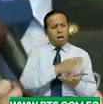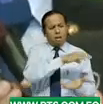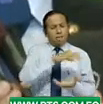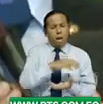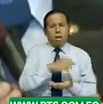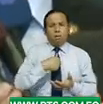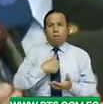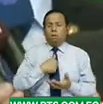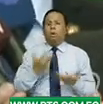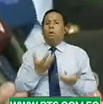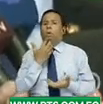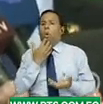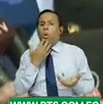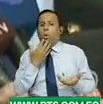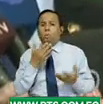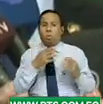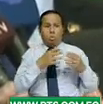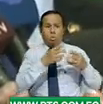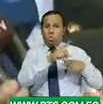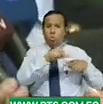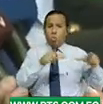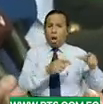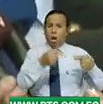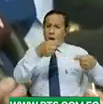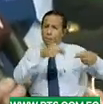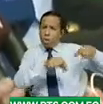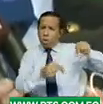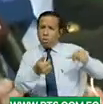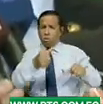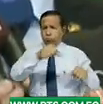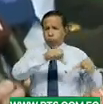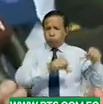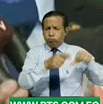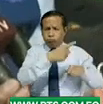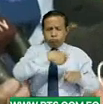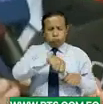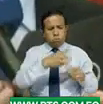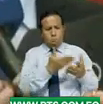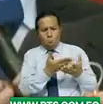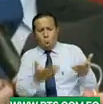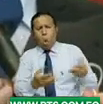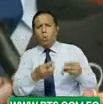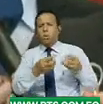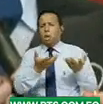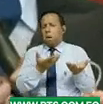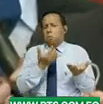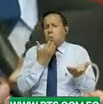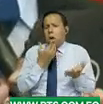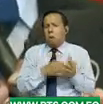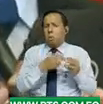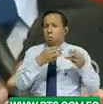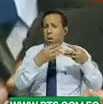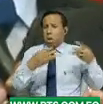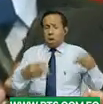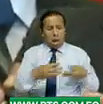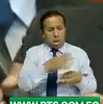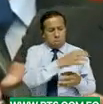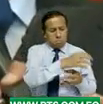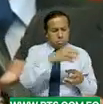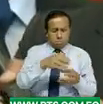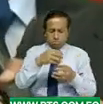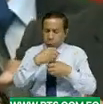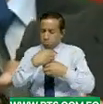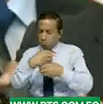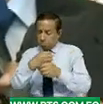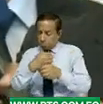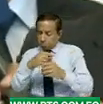intervenimos en cualquier laboratorio o en cualquier decomiso y incautamos una sustancia, la realizamos un análisis y en el